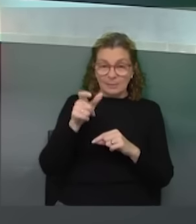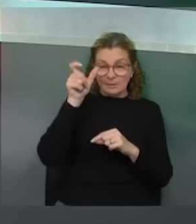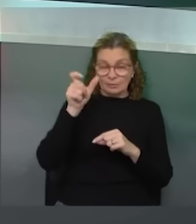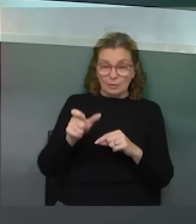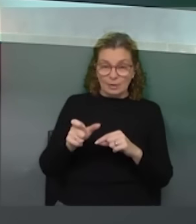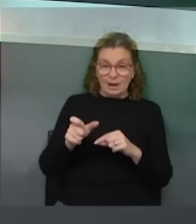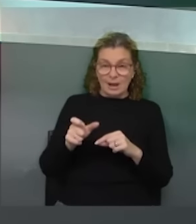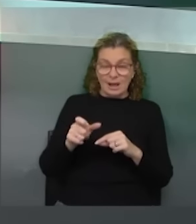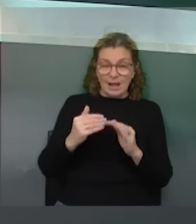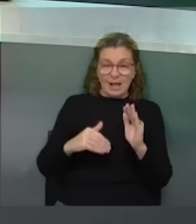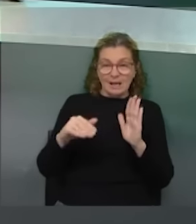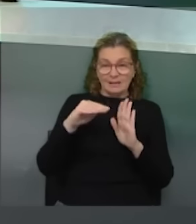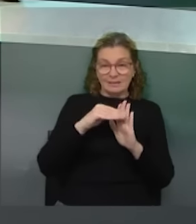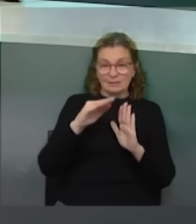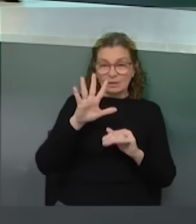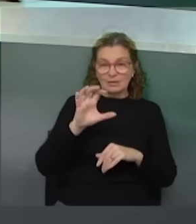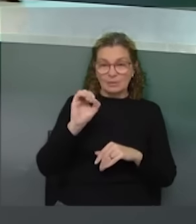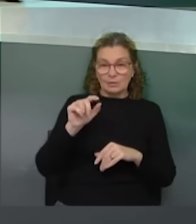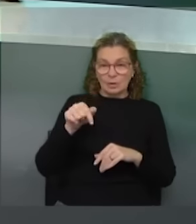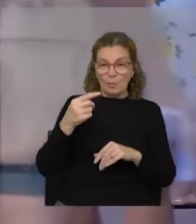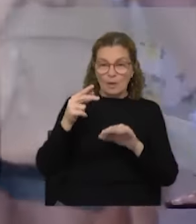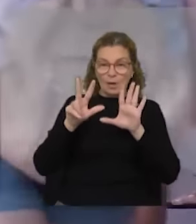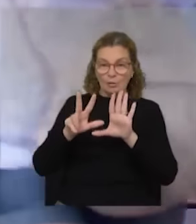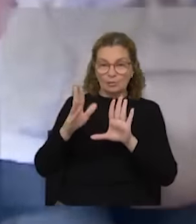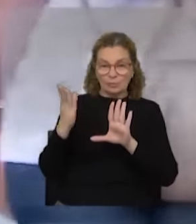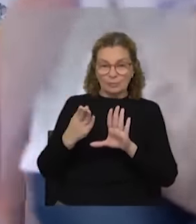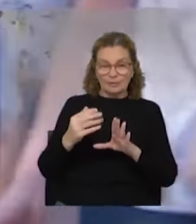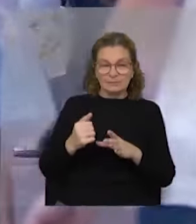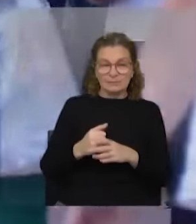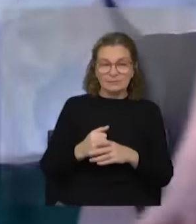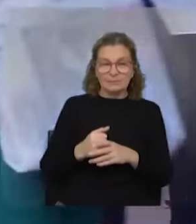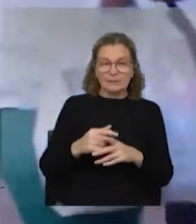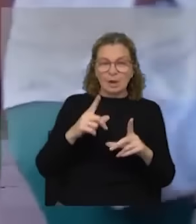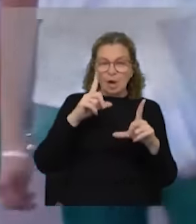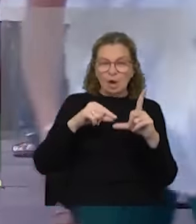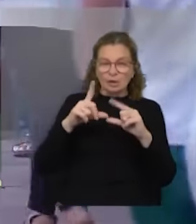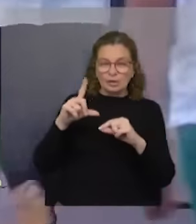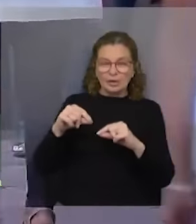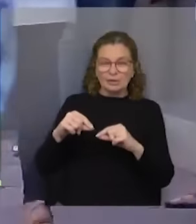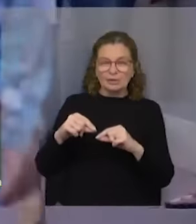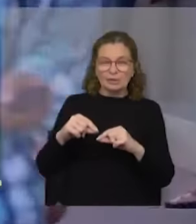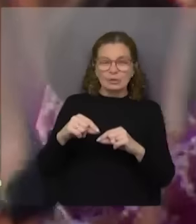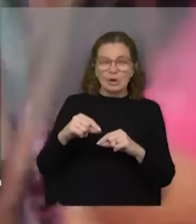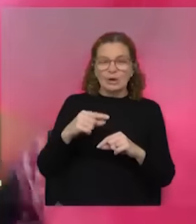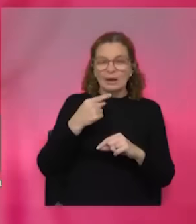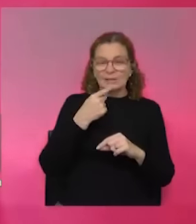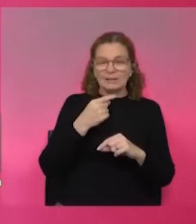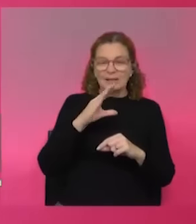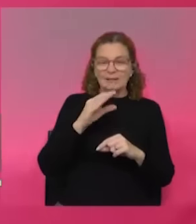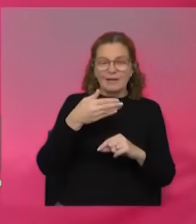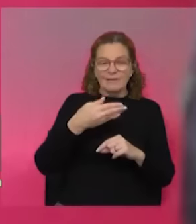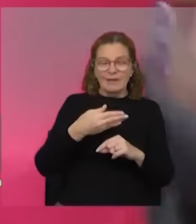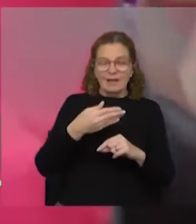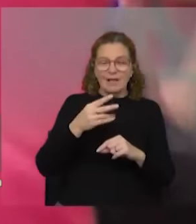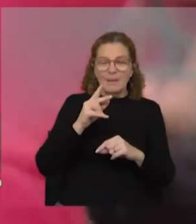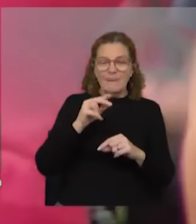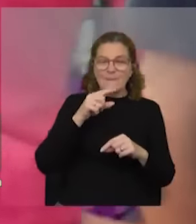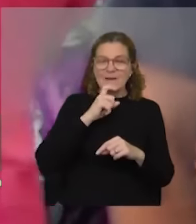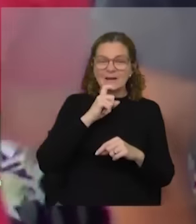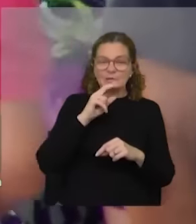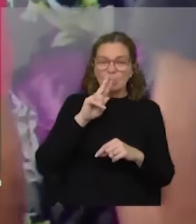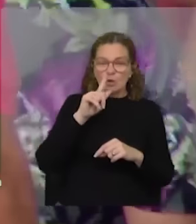su valoración ascienden a 50,8 la consultora cb comenzó en marzo del 2024 a publicar un un